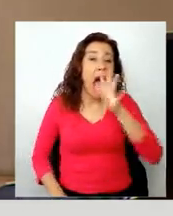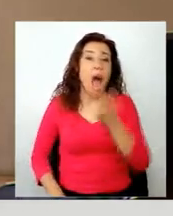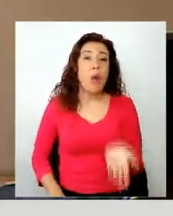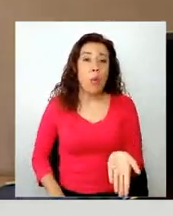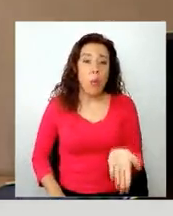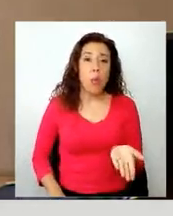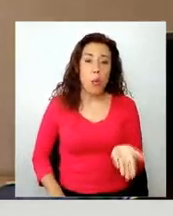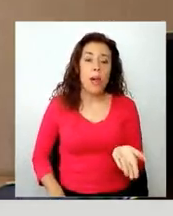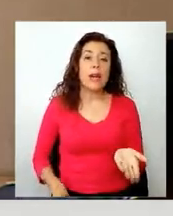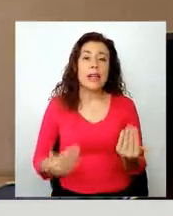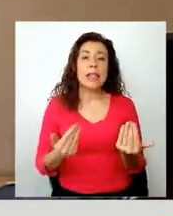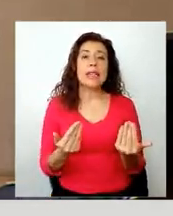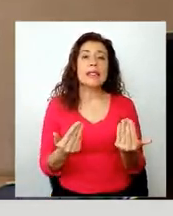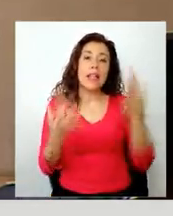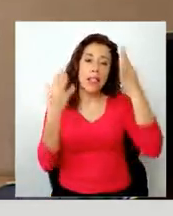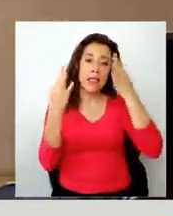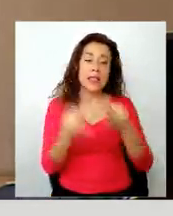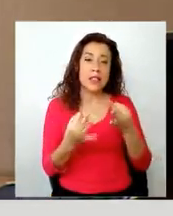medidas